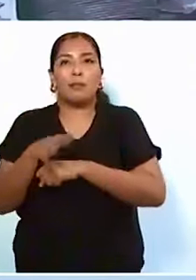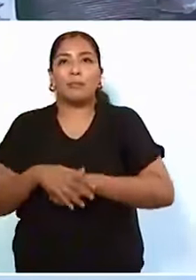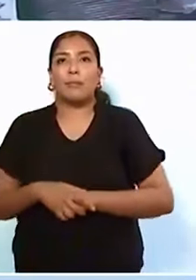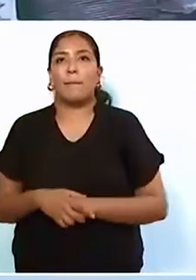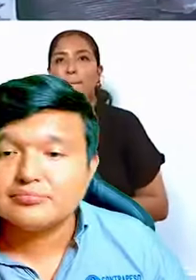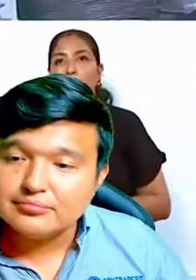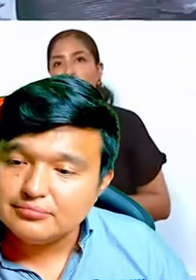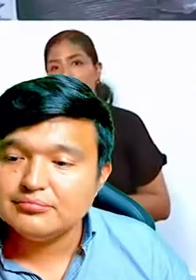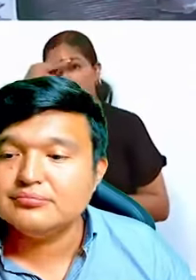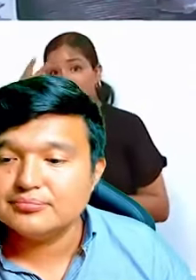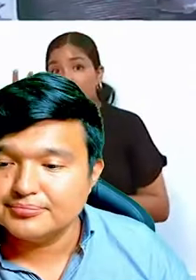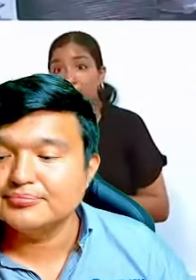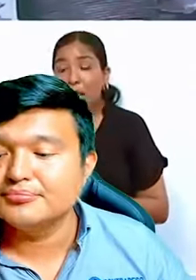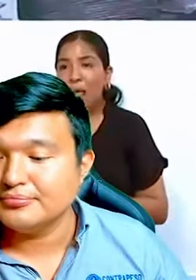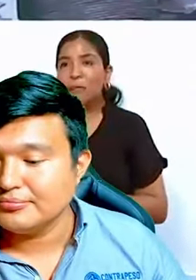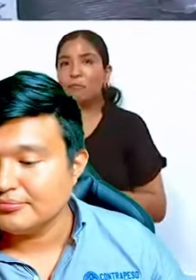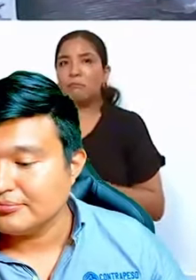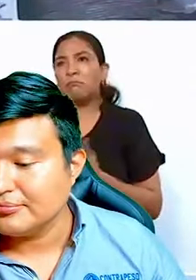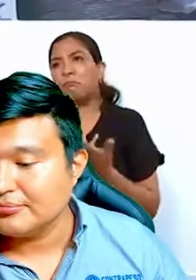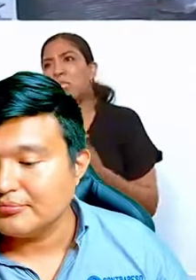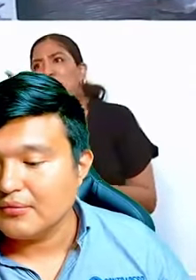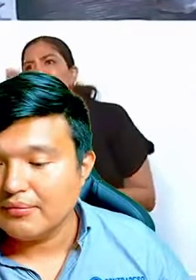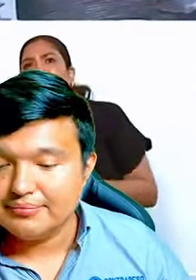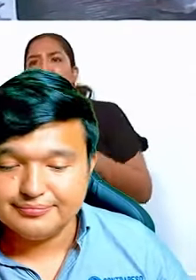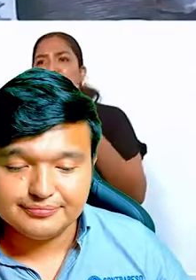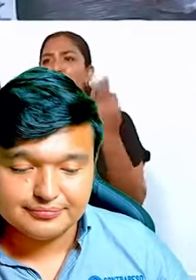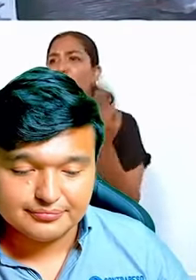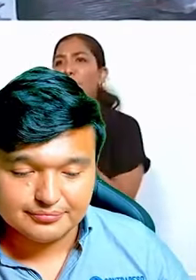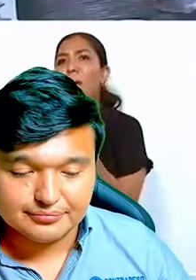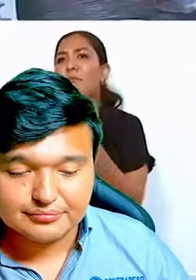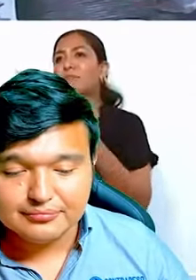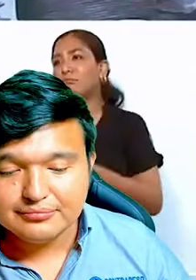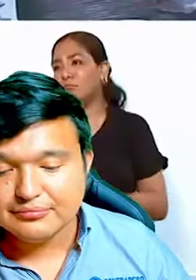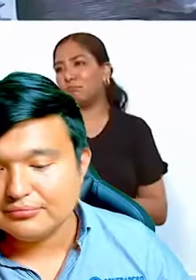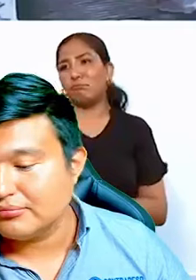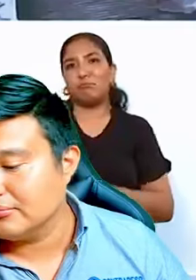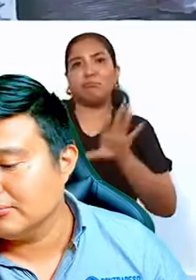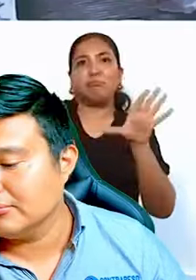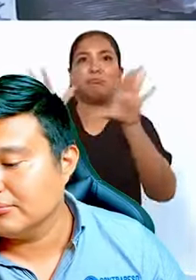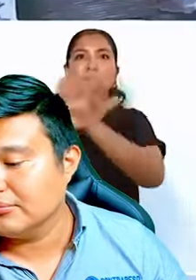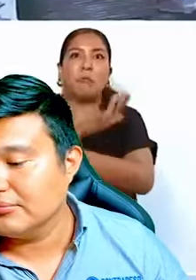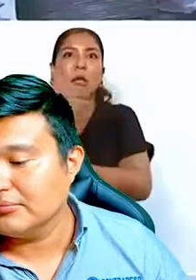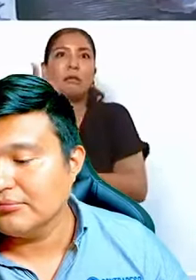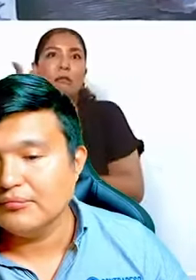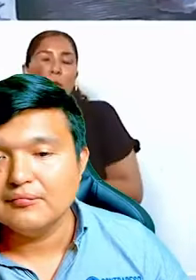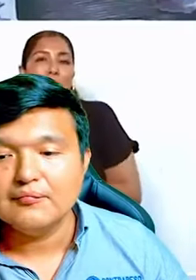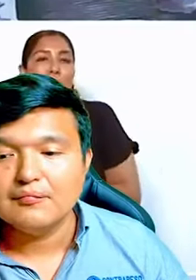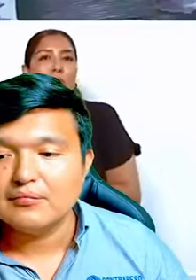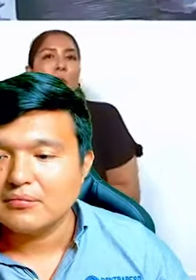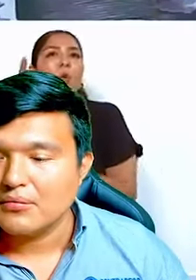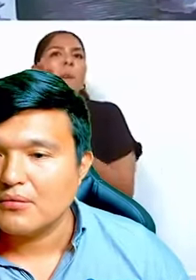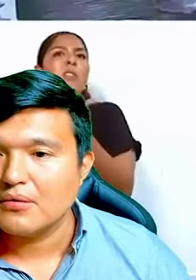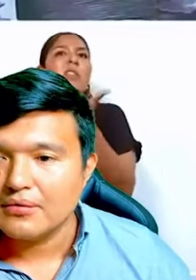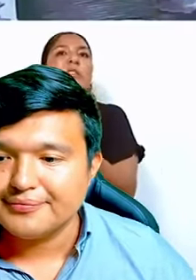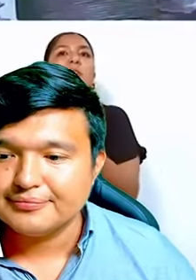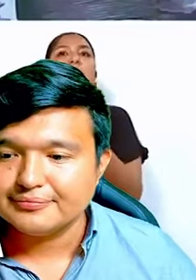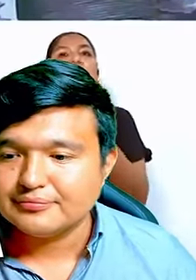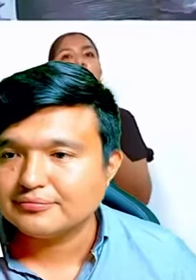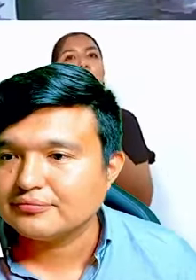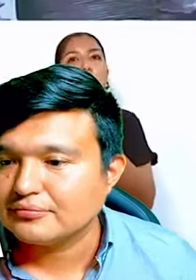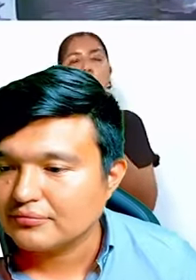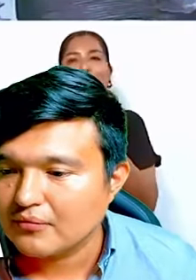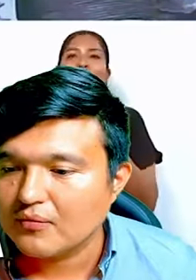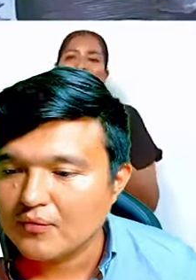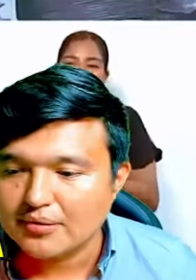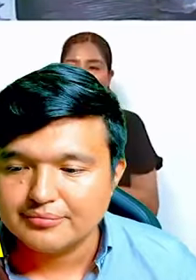la forma de su gobierno. Este artículo se sostiene hasta la fecha y es fundamental,